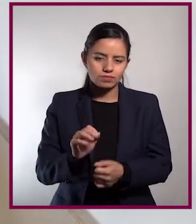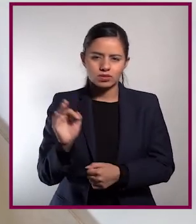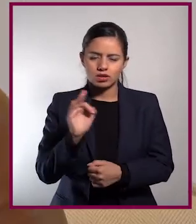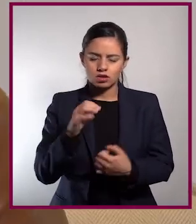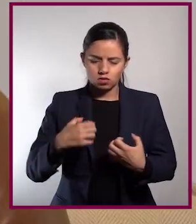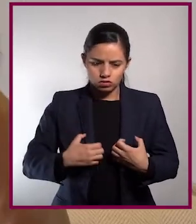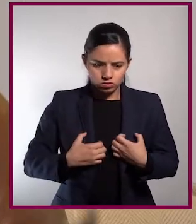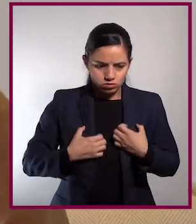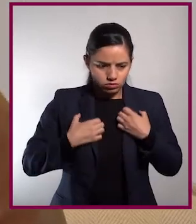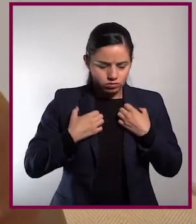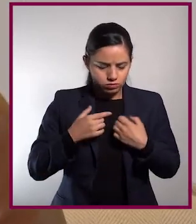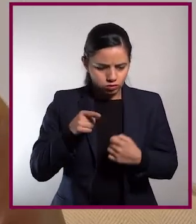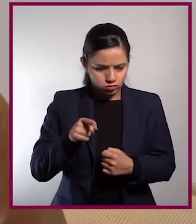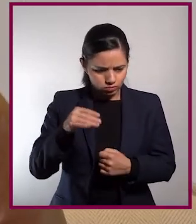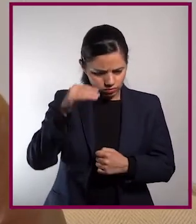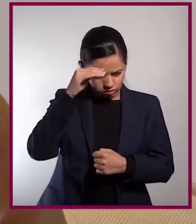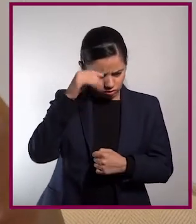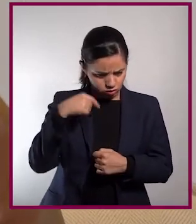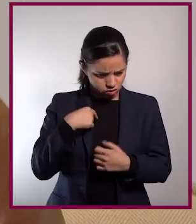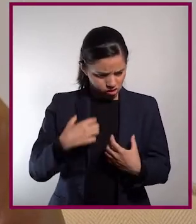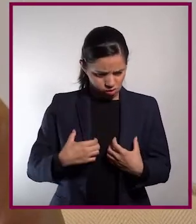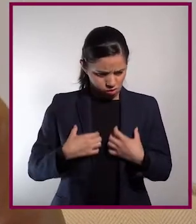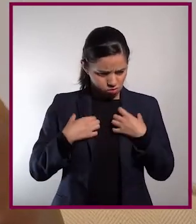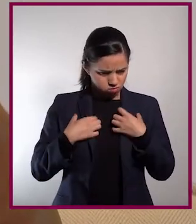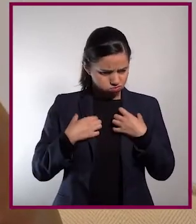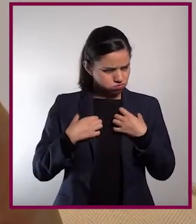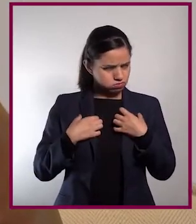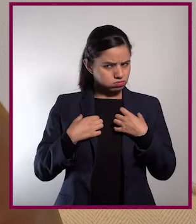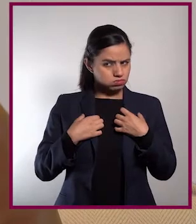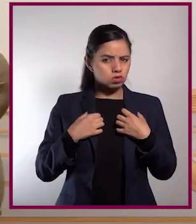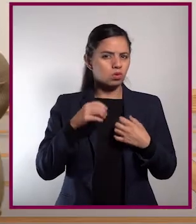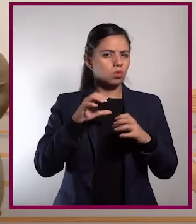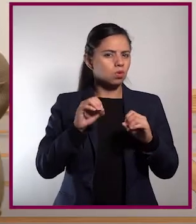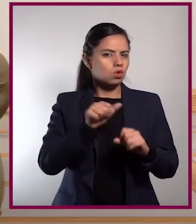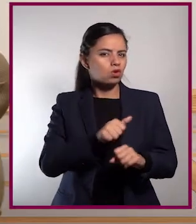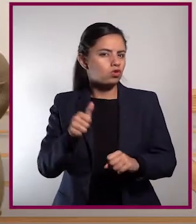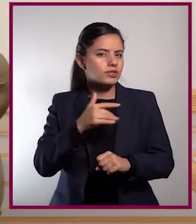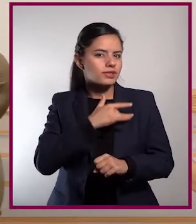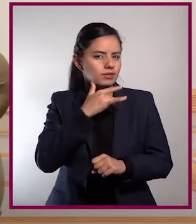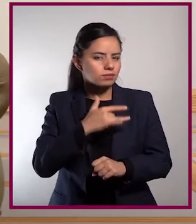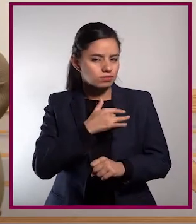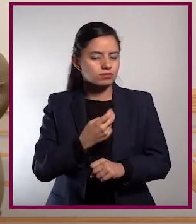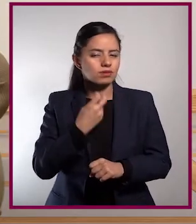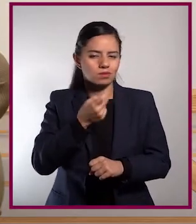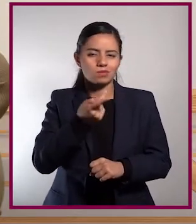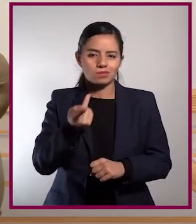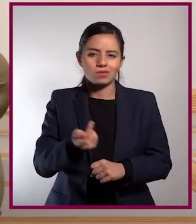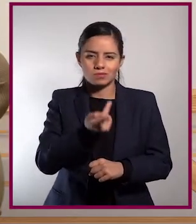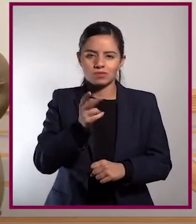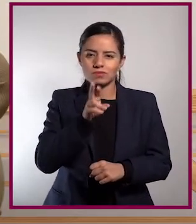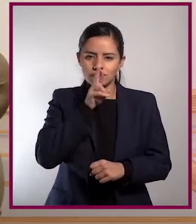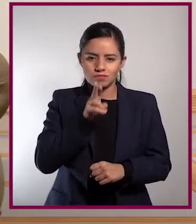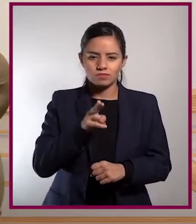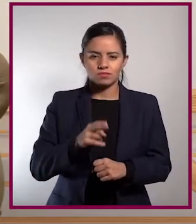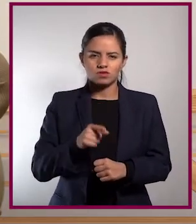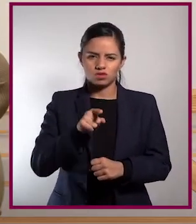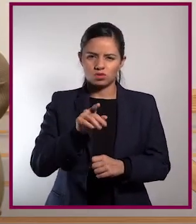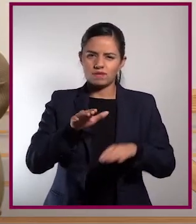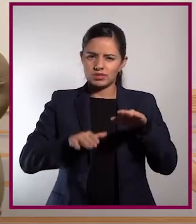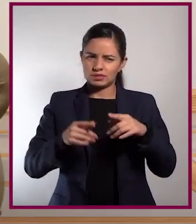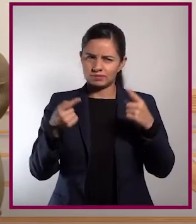palabras. Si sientes enojo, pregúntate. Si no sintiera enojo, ¿qué sentiría? Y responde la pregunta. Es posible y normal sentir